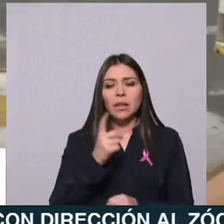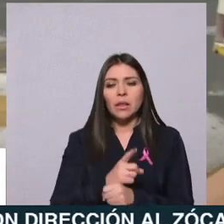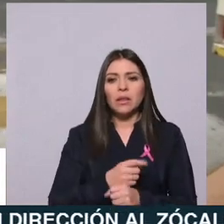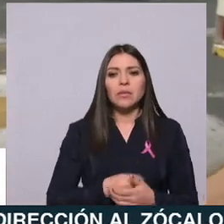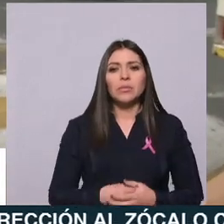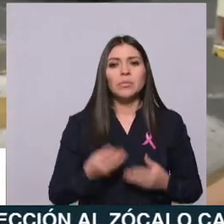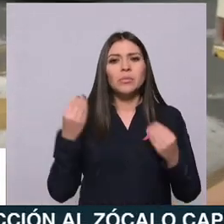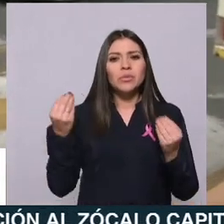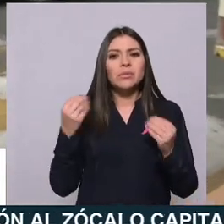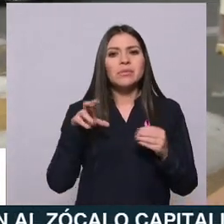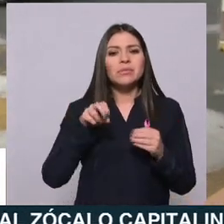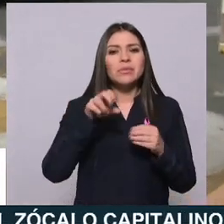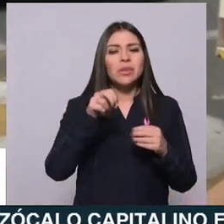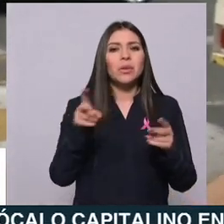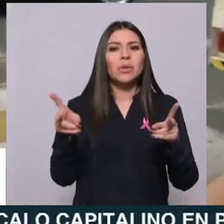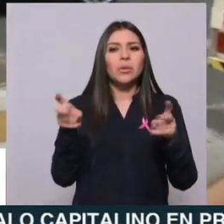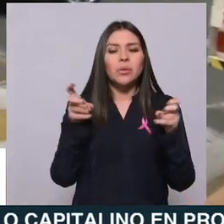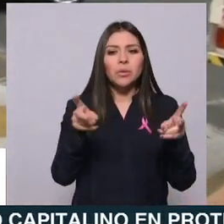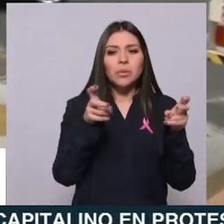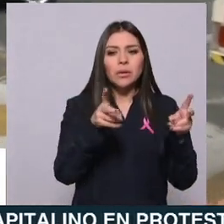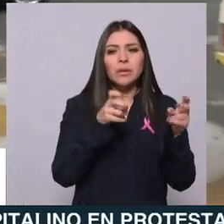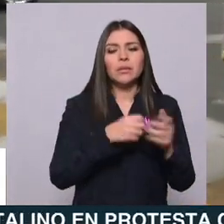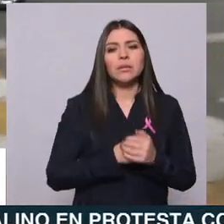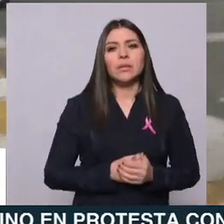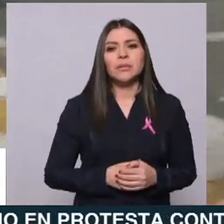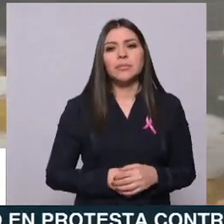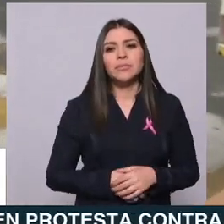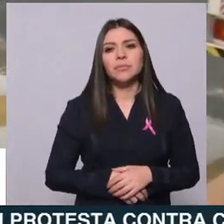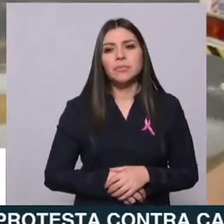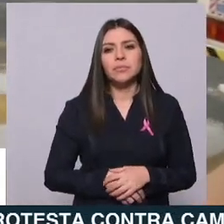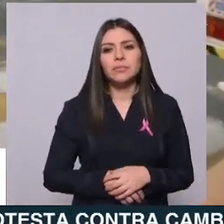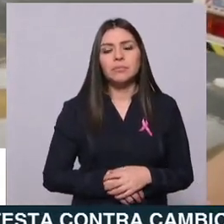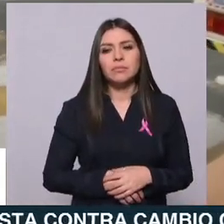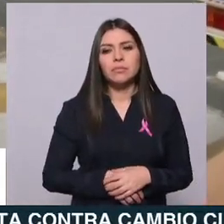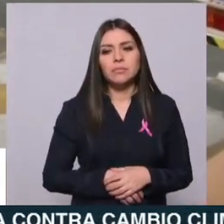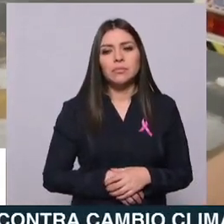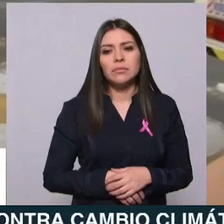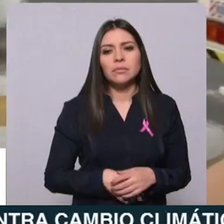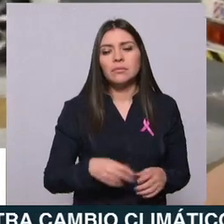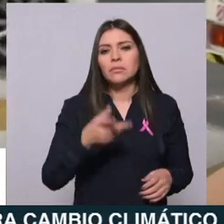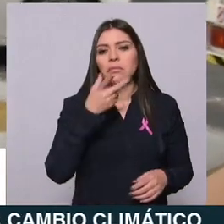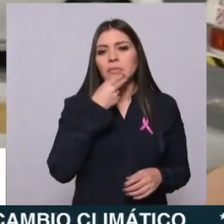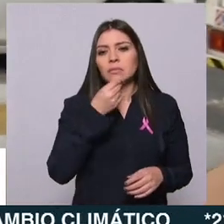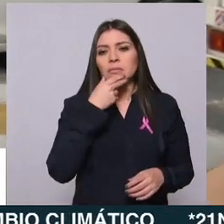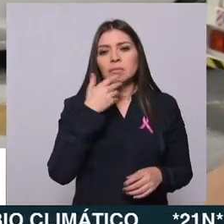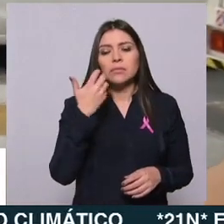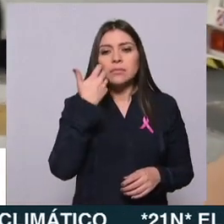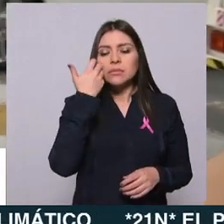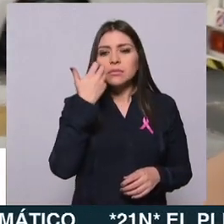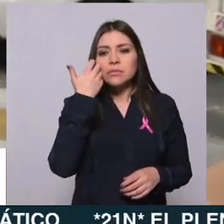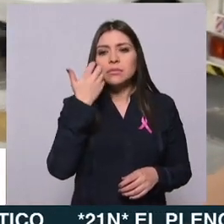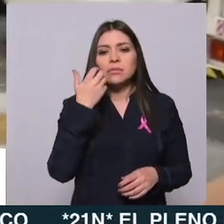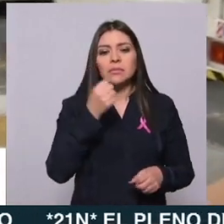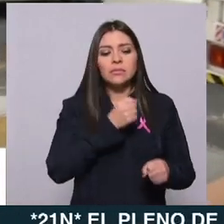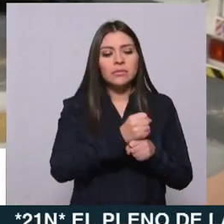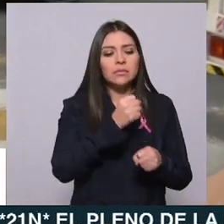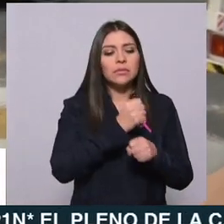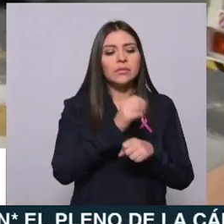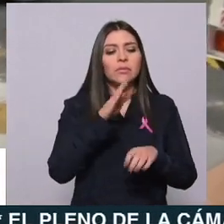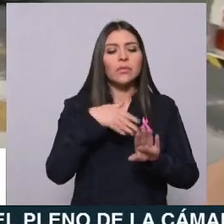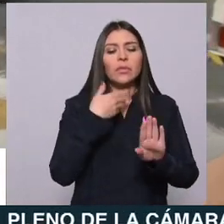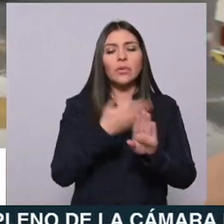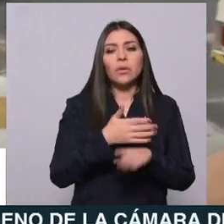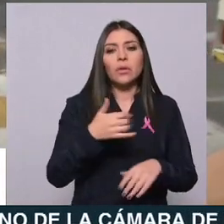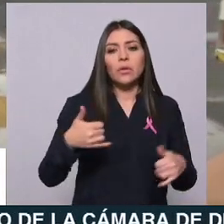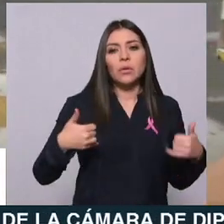muchos asaltos, hay muchos hombres abusivos, ¿no? Que lastiman sobre todo a las